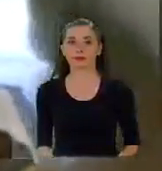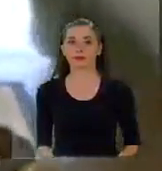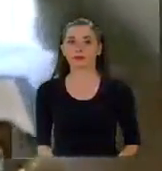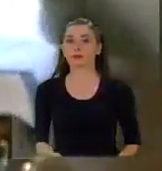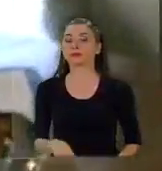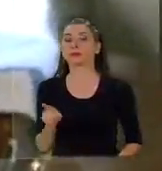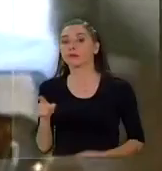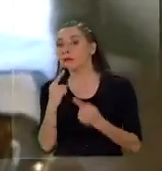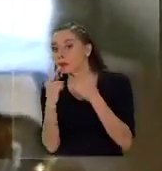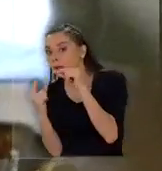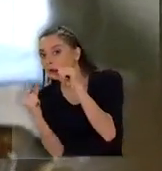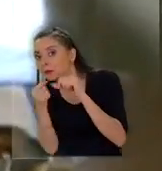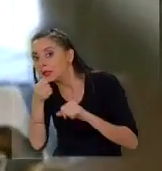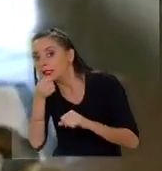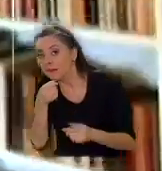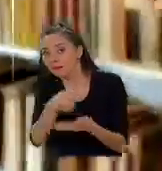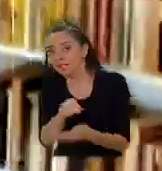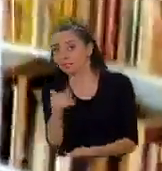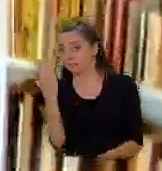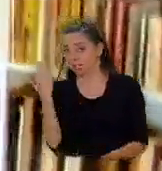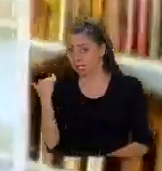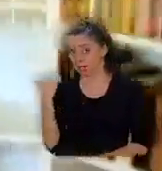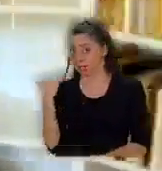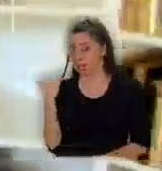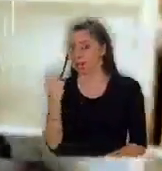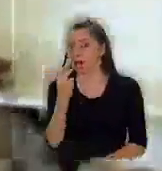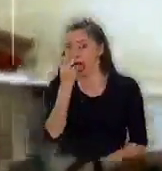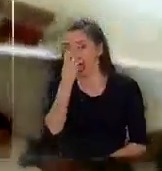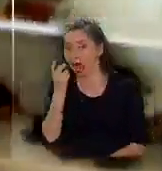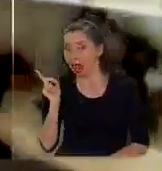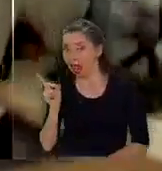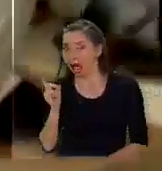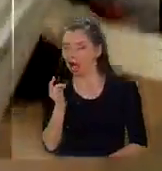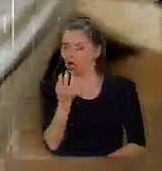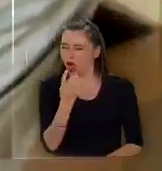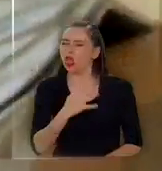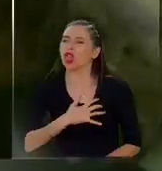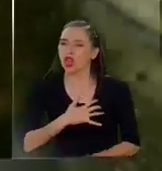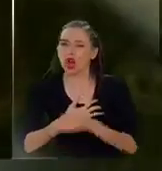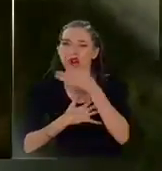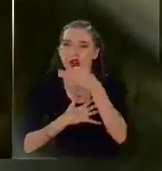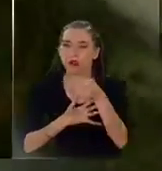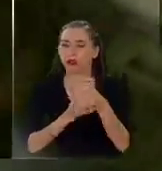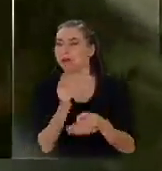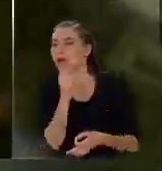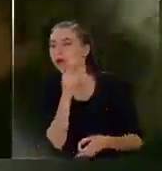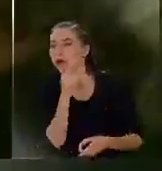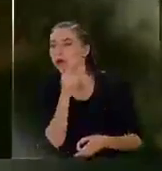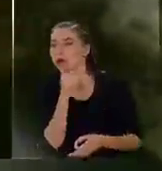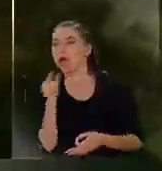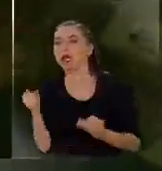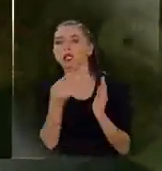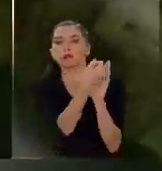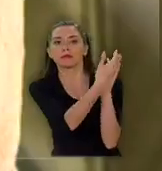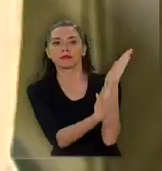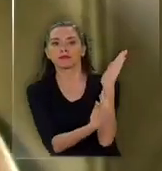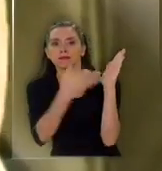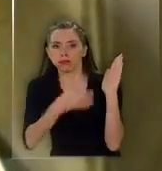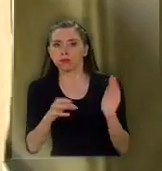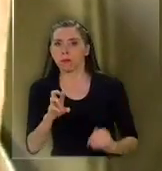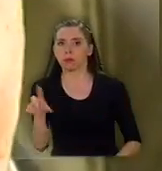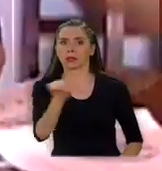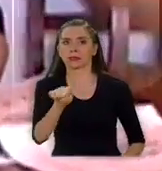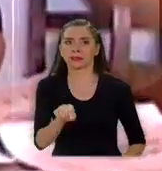Ya en las entrevistas previas del fin de semana, Ricardo Lagos se mostraba dolido porque se pusieran en duda sus credenciales socialistas. Y